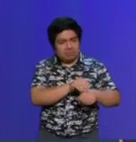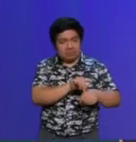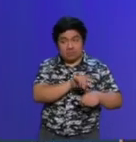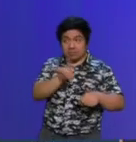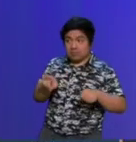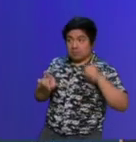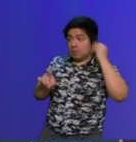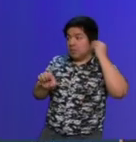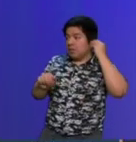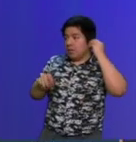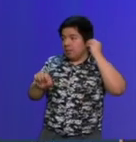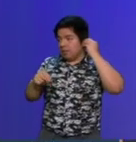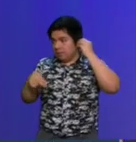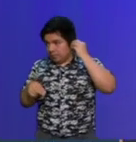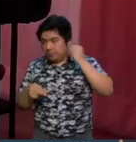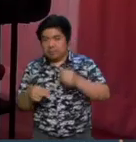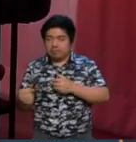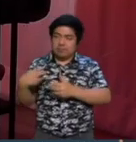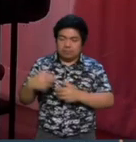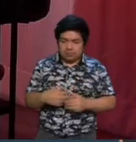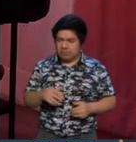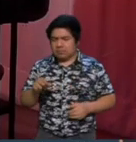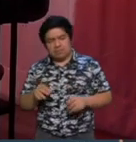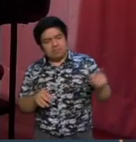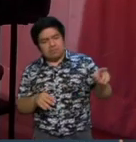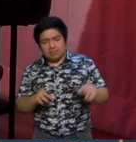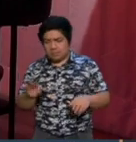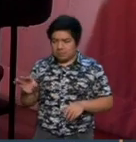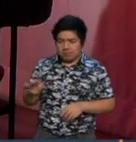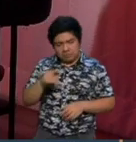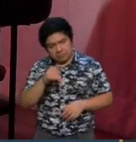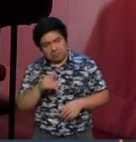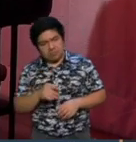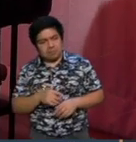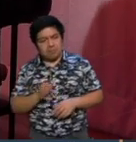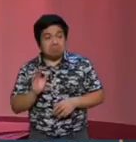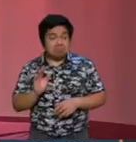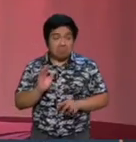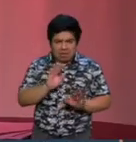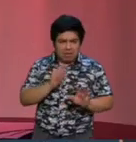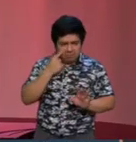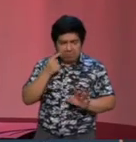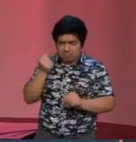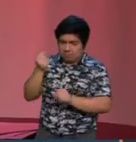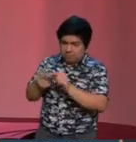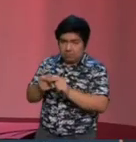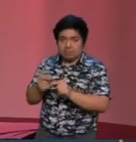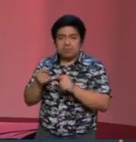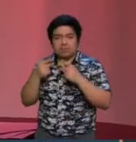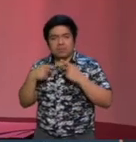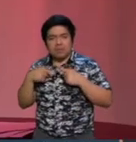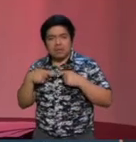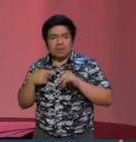a Sebastián por el tema de alusiones. Adelante. Por favor. A ver, es muy bueno que empecemos con el diagnóstico. Ya la gente escuchó a